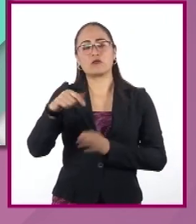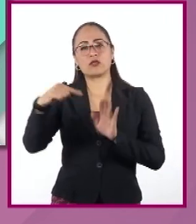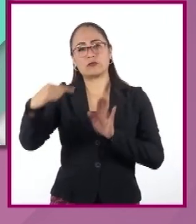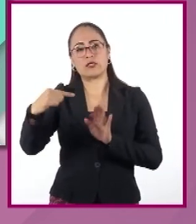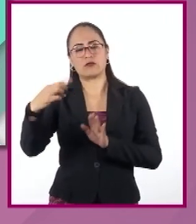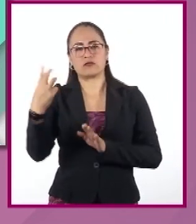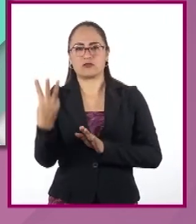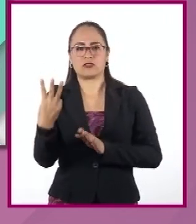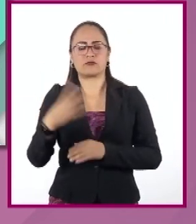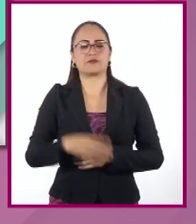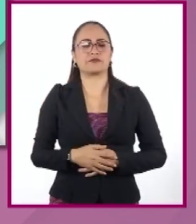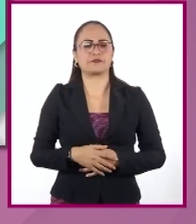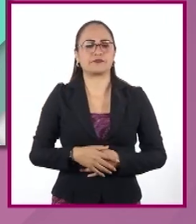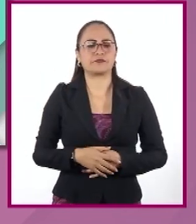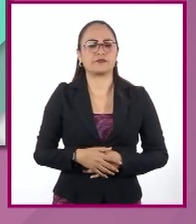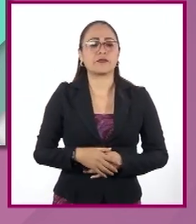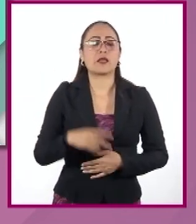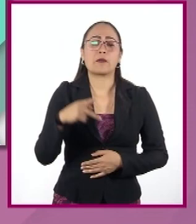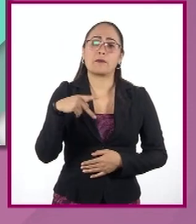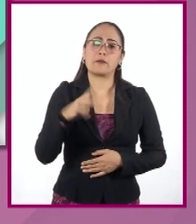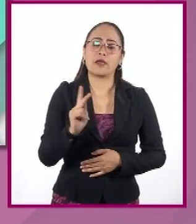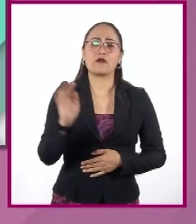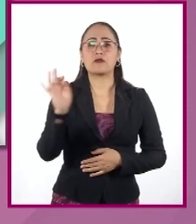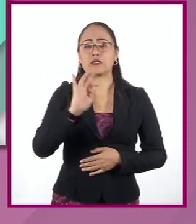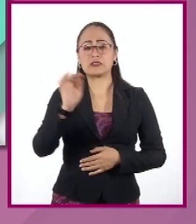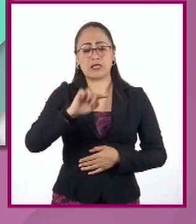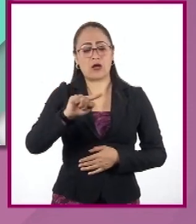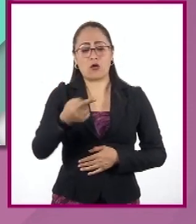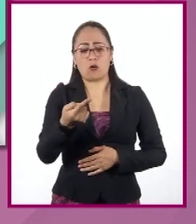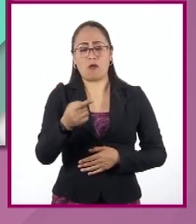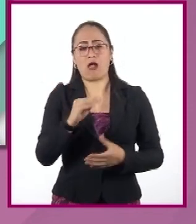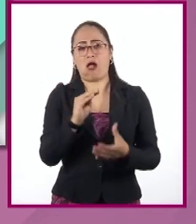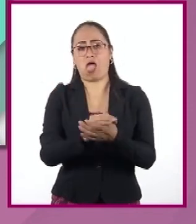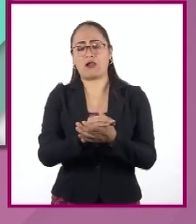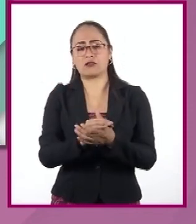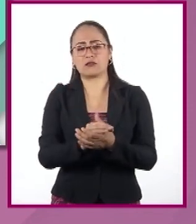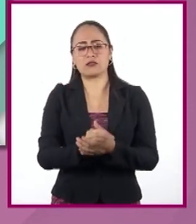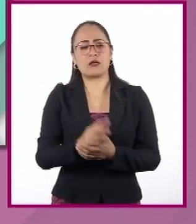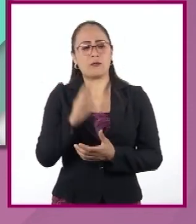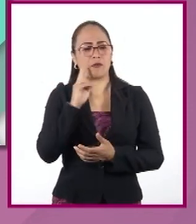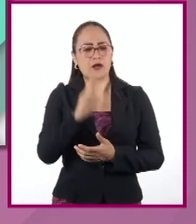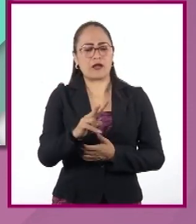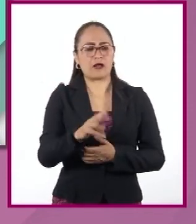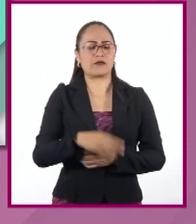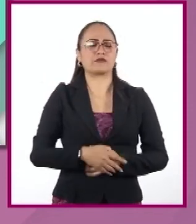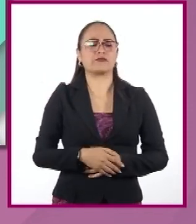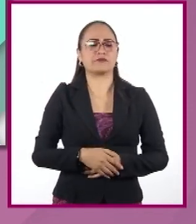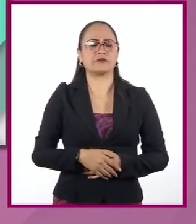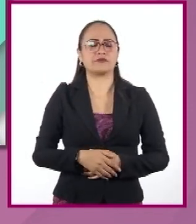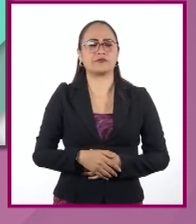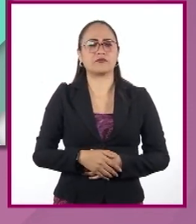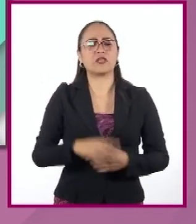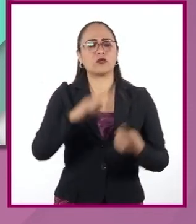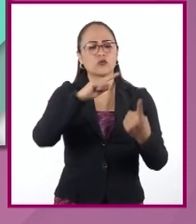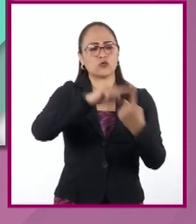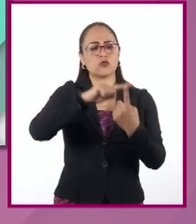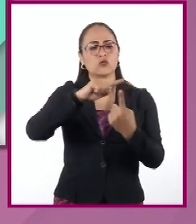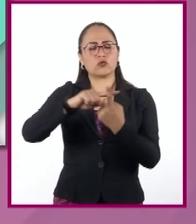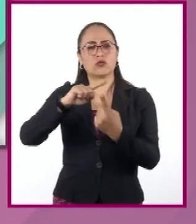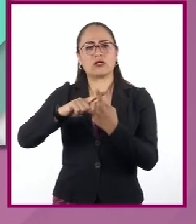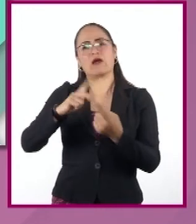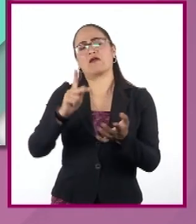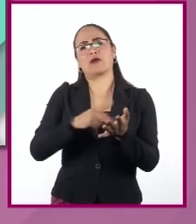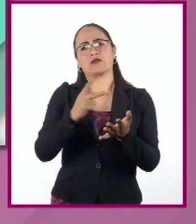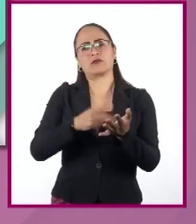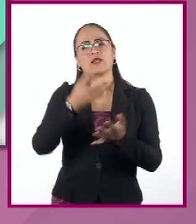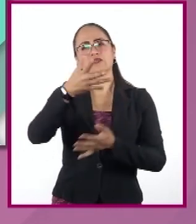3. Pero, si no tomamos en cuenta la coma, la frase quedaría como la suma de 10 veces